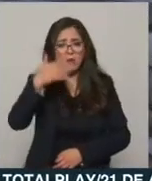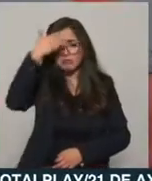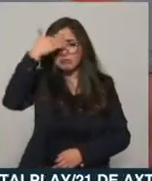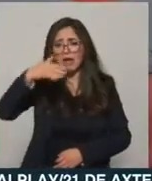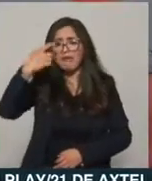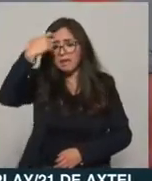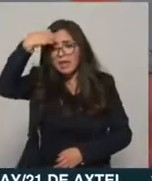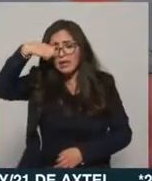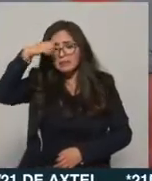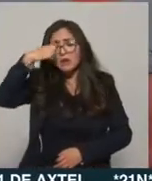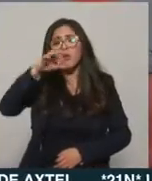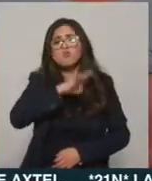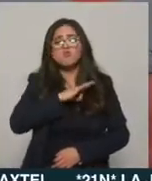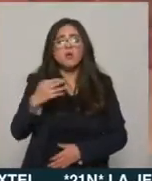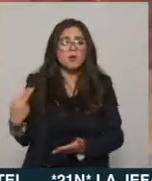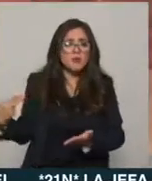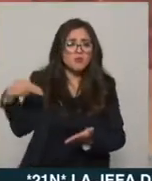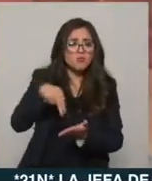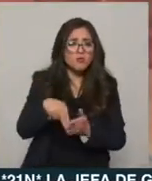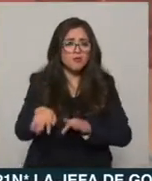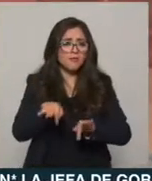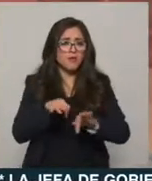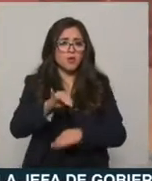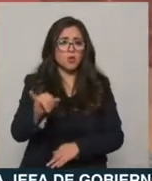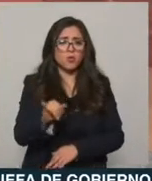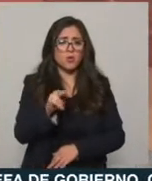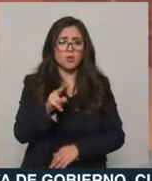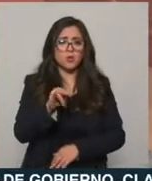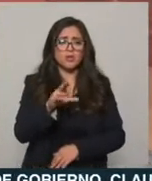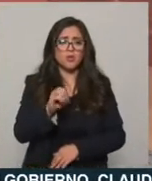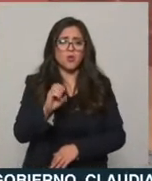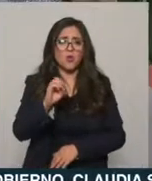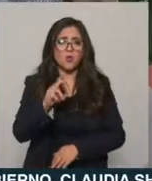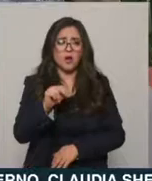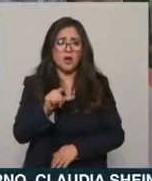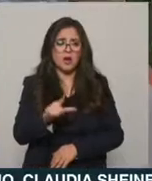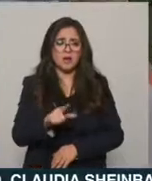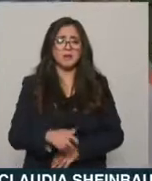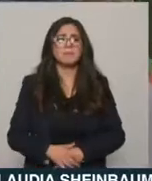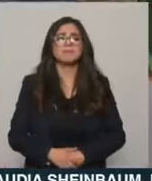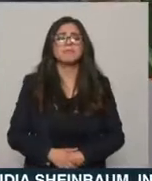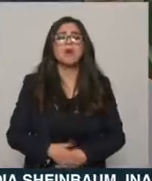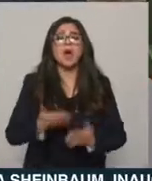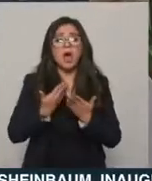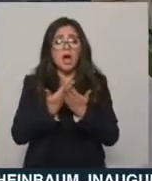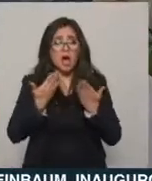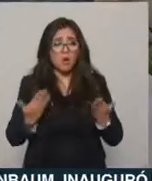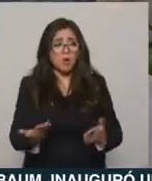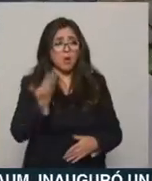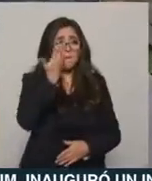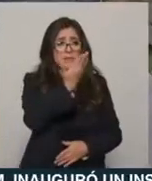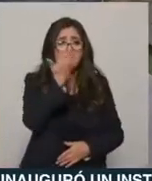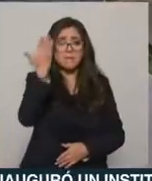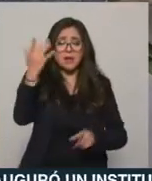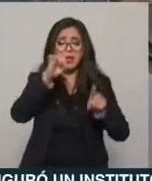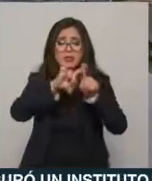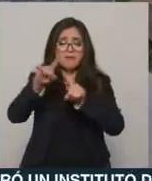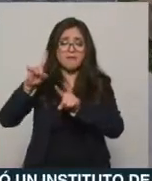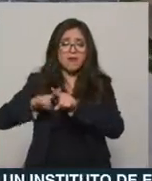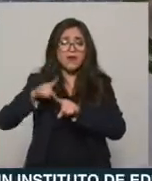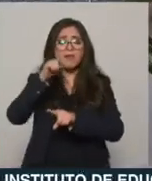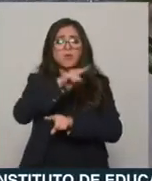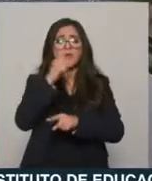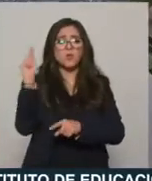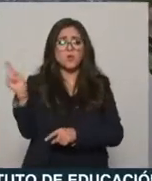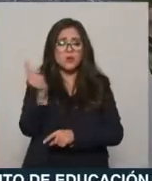para realizar un juicio oral? Se está buscando que todas las universidades lleven a cabo una certificación para litigar en